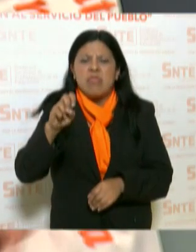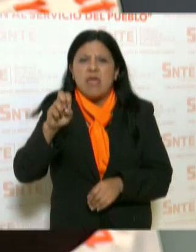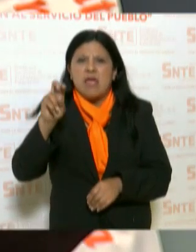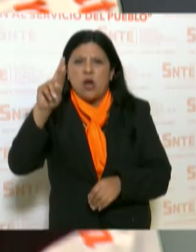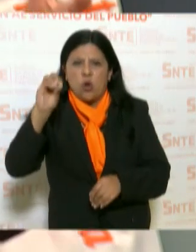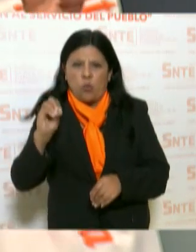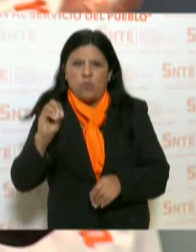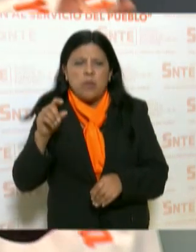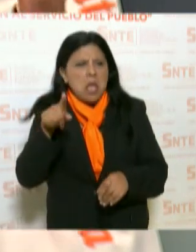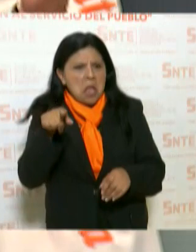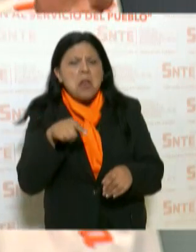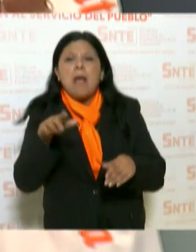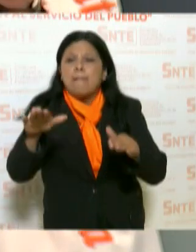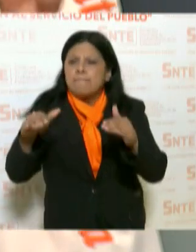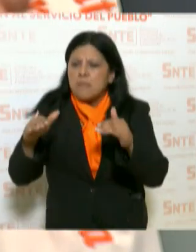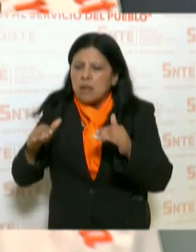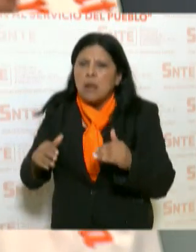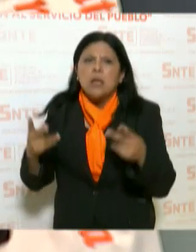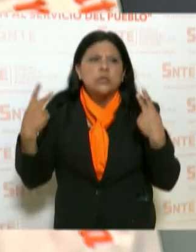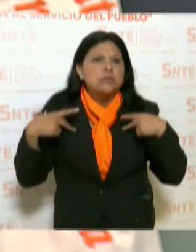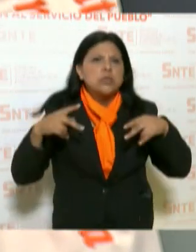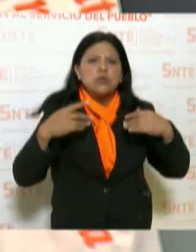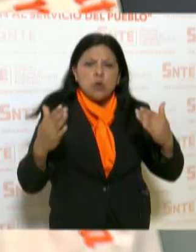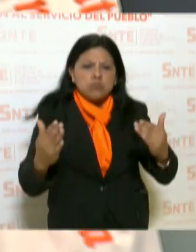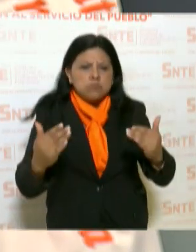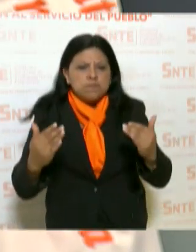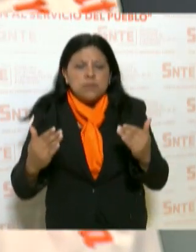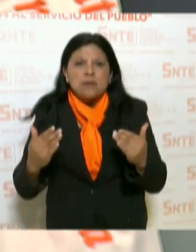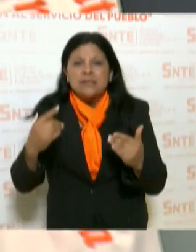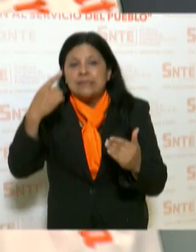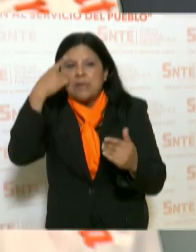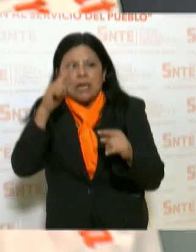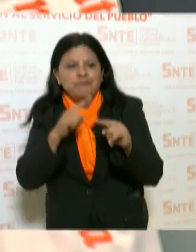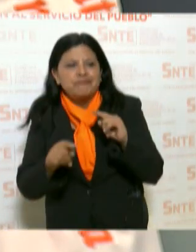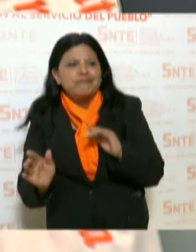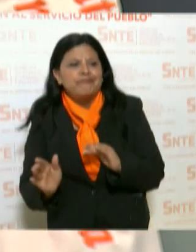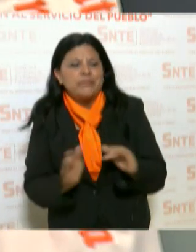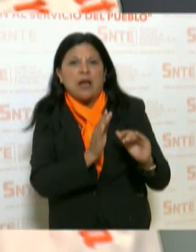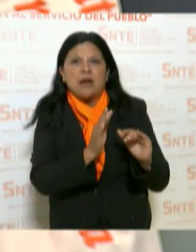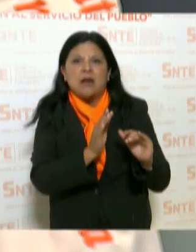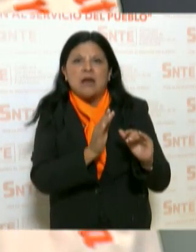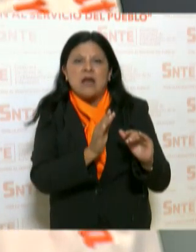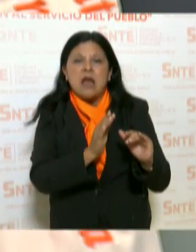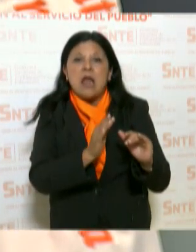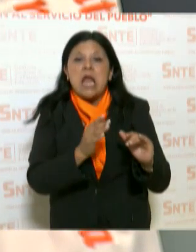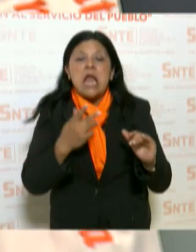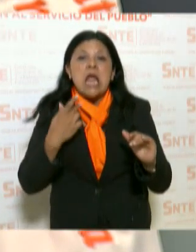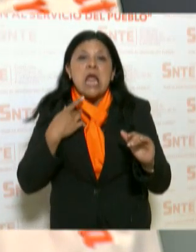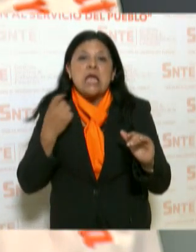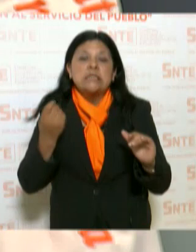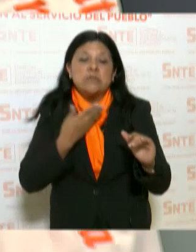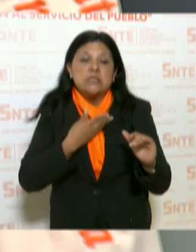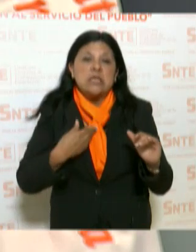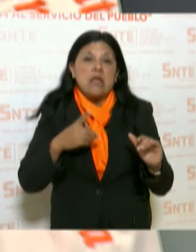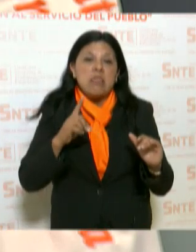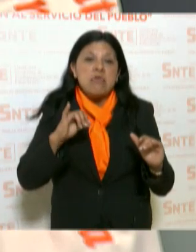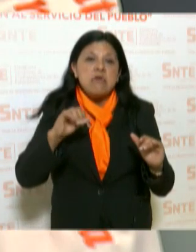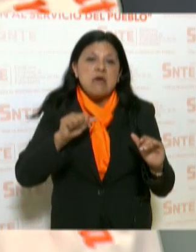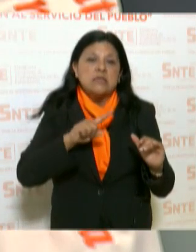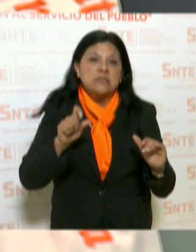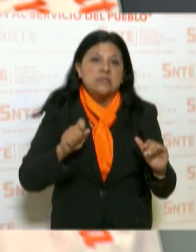Él llama al pueblo para derrocar a Porfirio Díaz y a